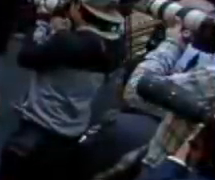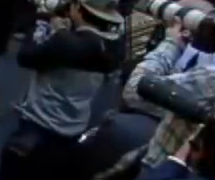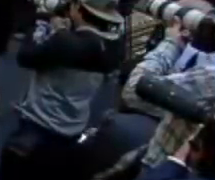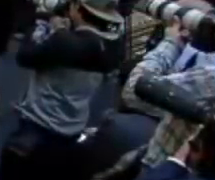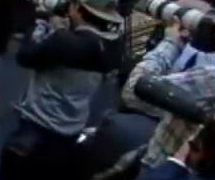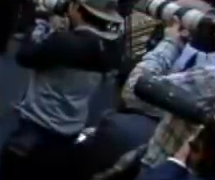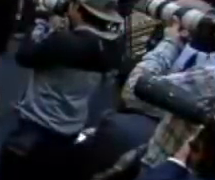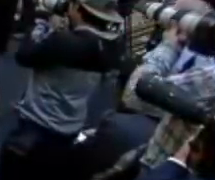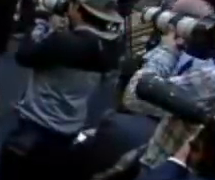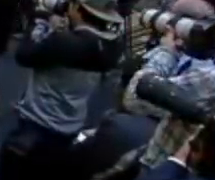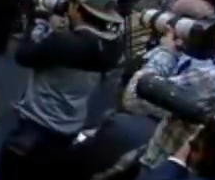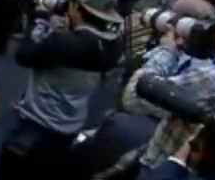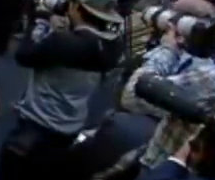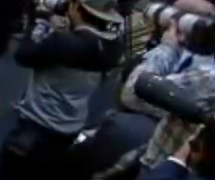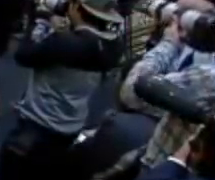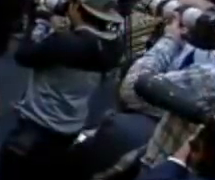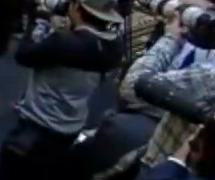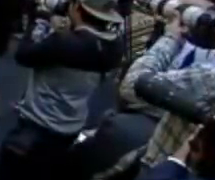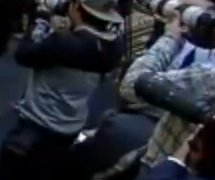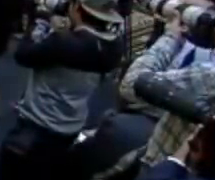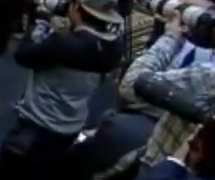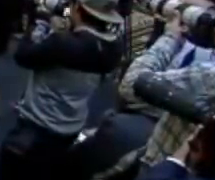¿Cuándo va a Estados Unidos con las comunidades?